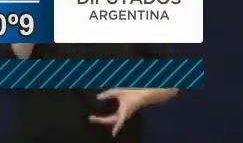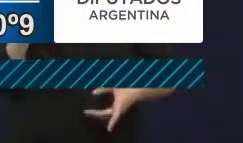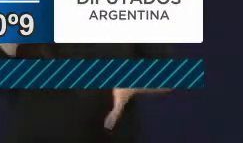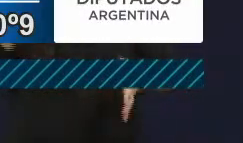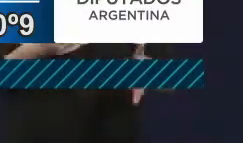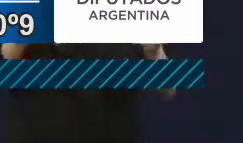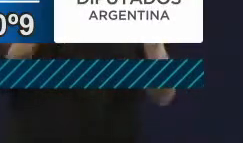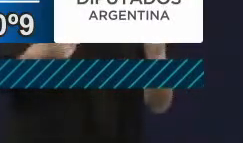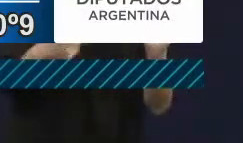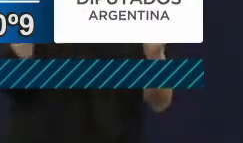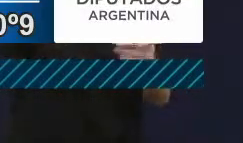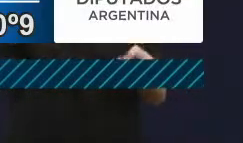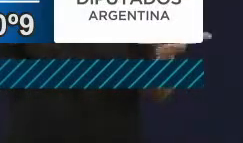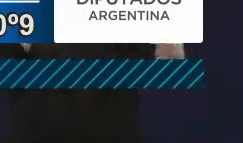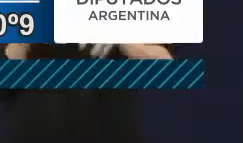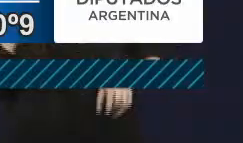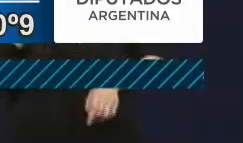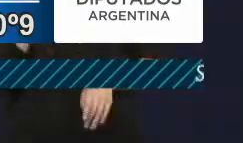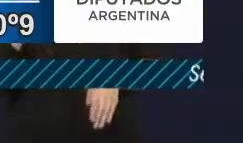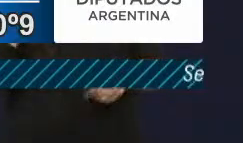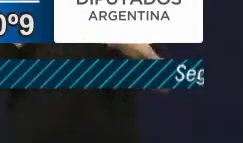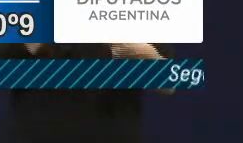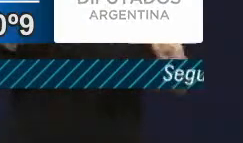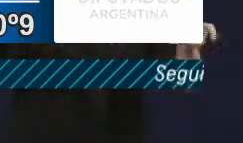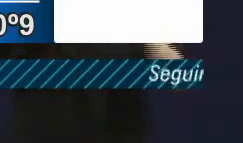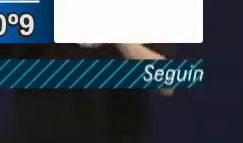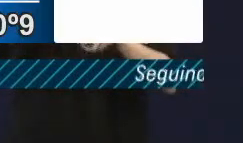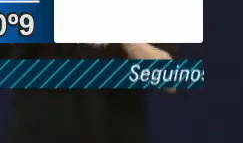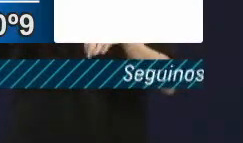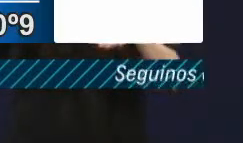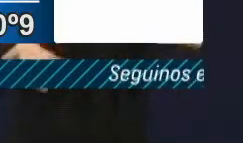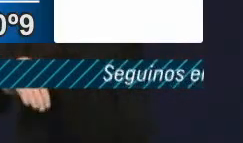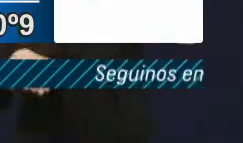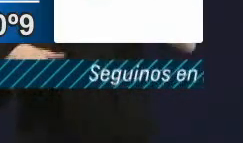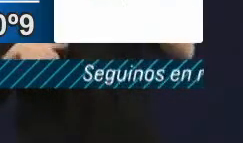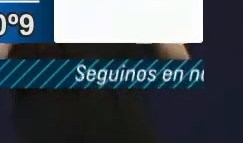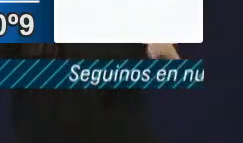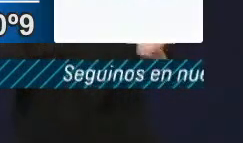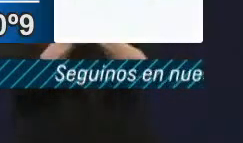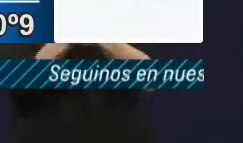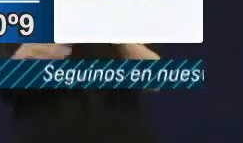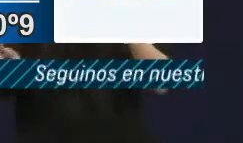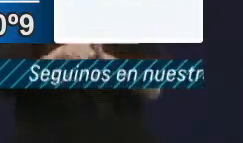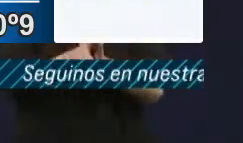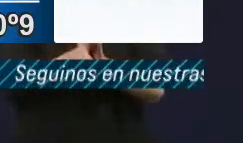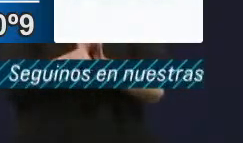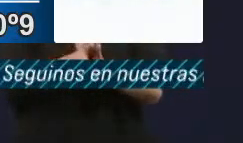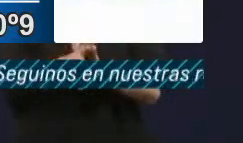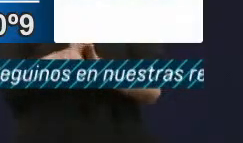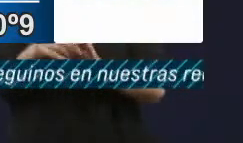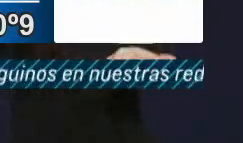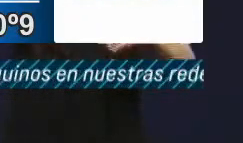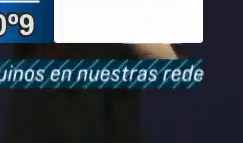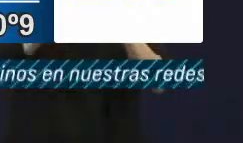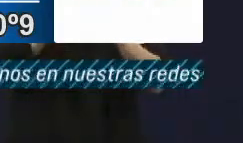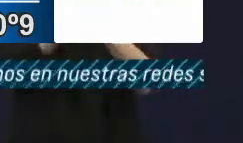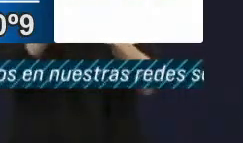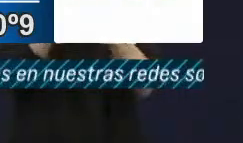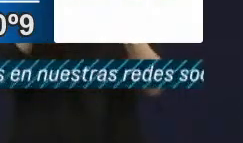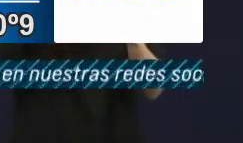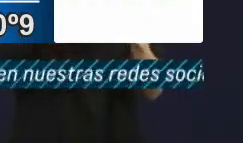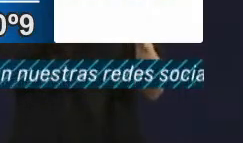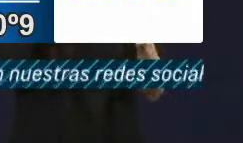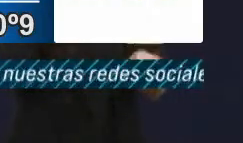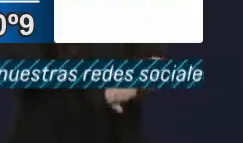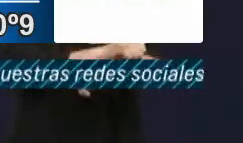fiscal serán castigados con todo el peso de la ley. Se van a incorporar al Código Penal nuevas figuras destinadas a